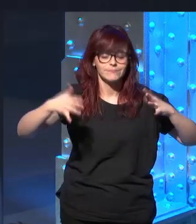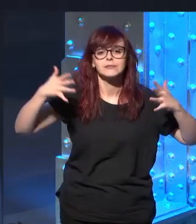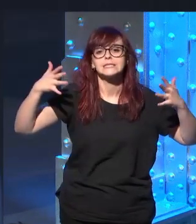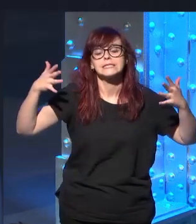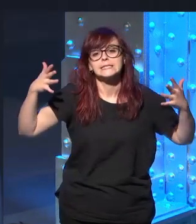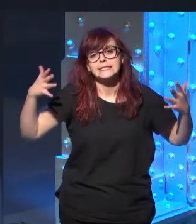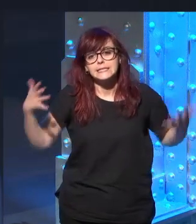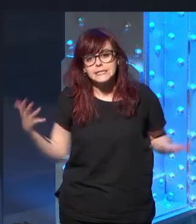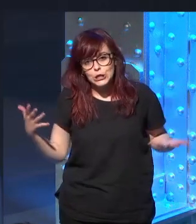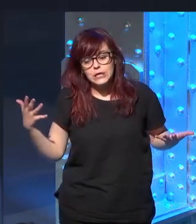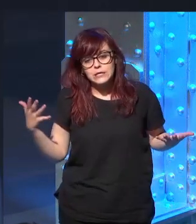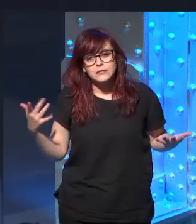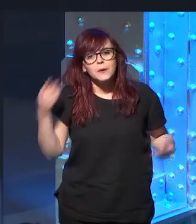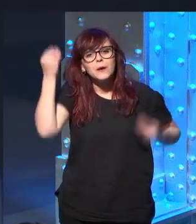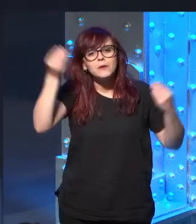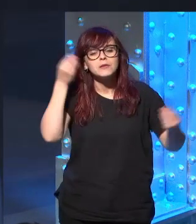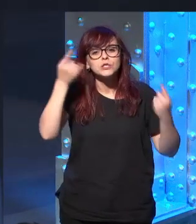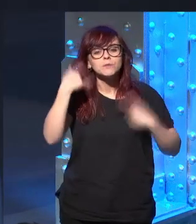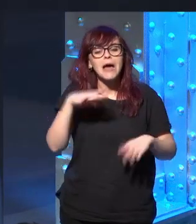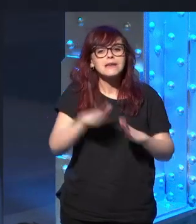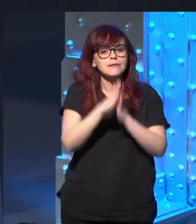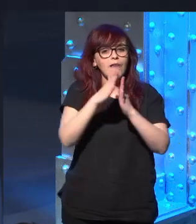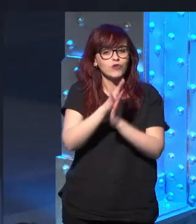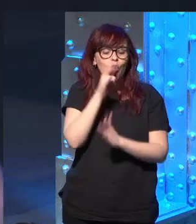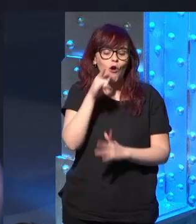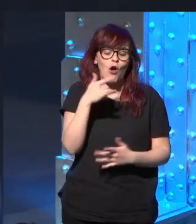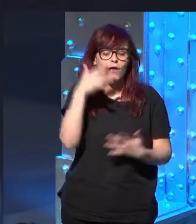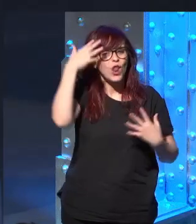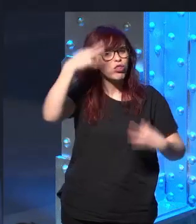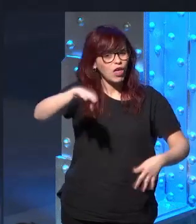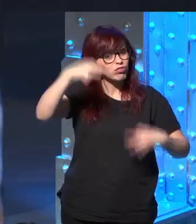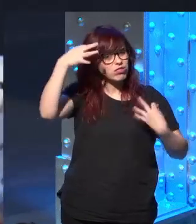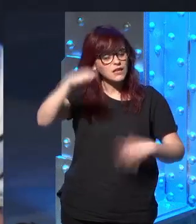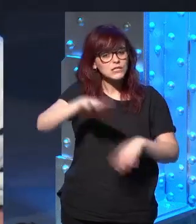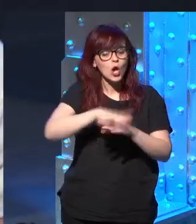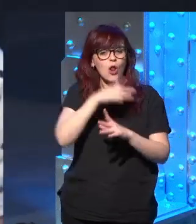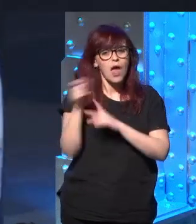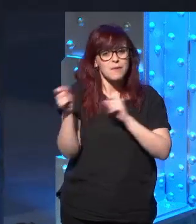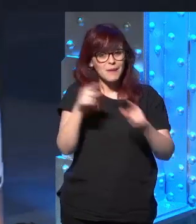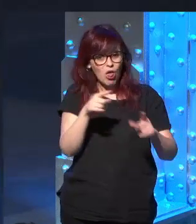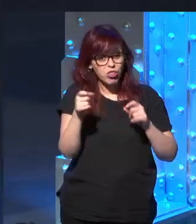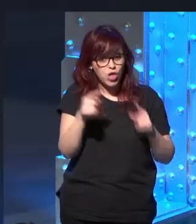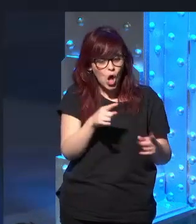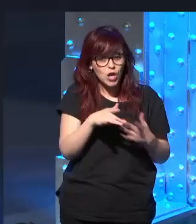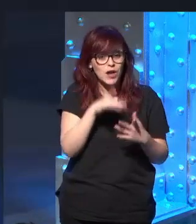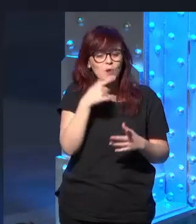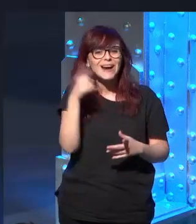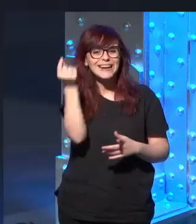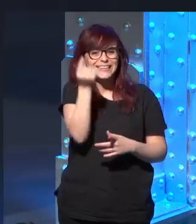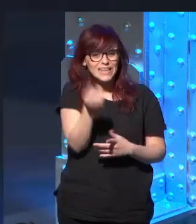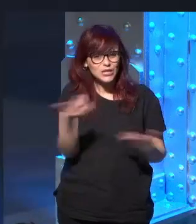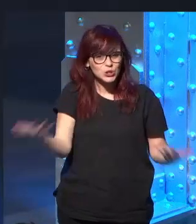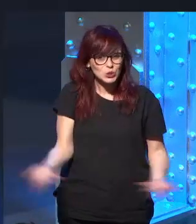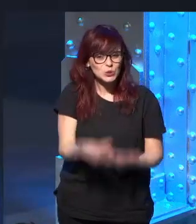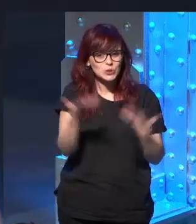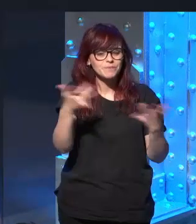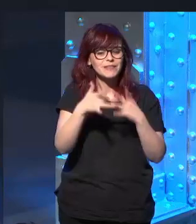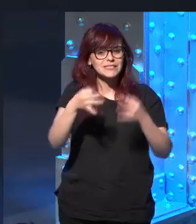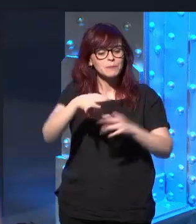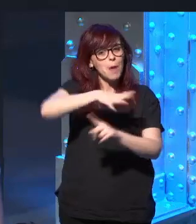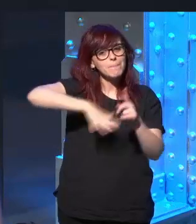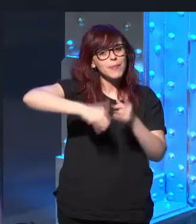No sé, pienso en los santos inocentes, ¿no? En la inmigración, en los retratos que nos han hecho